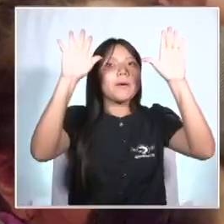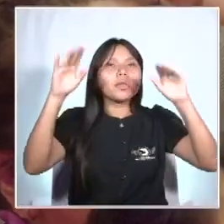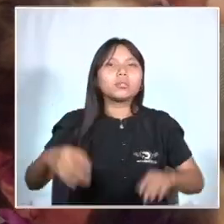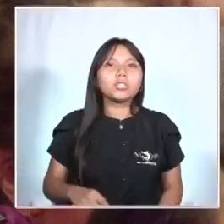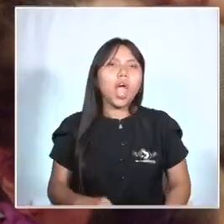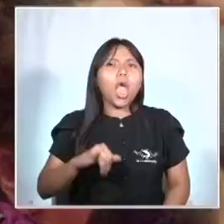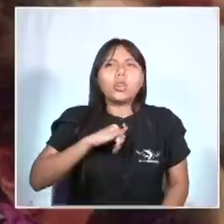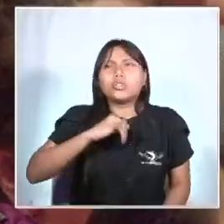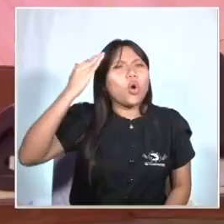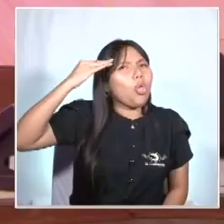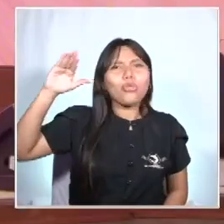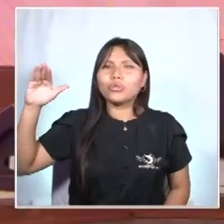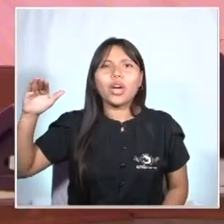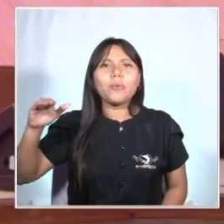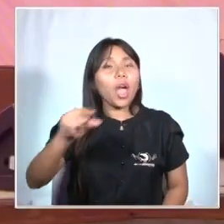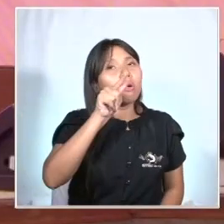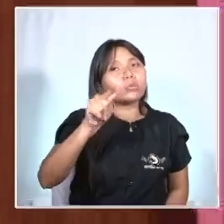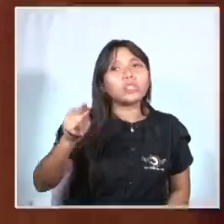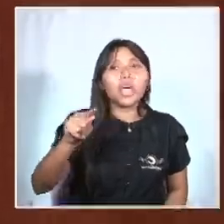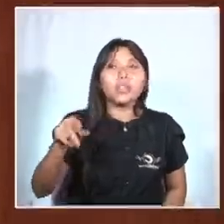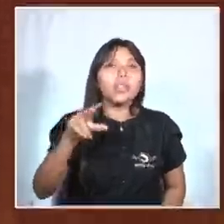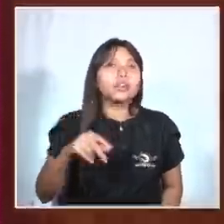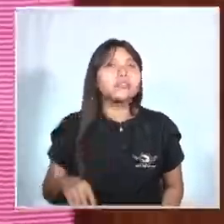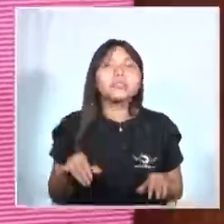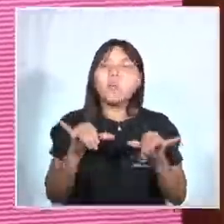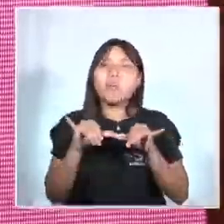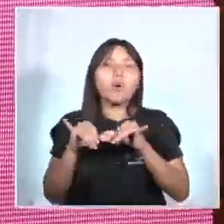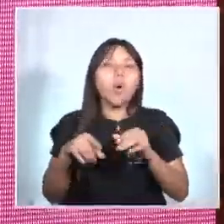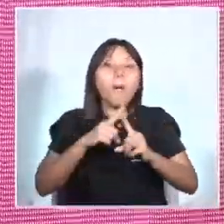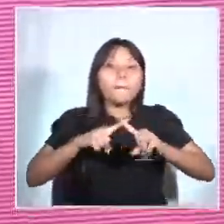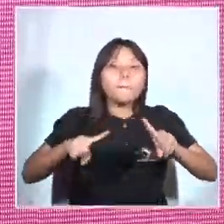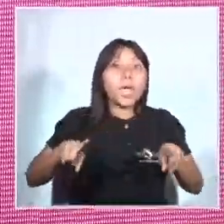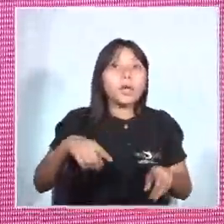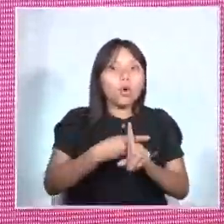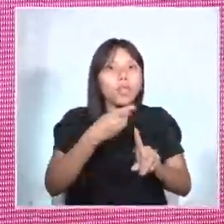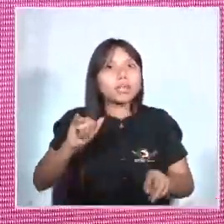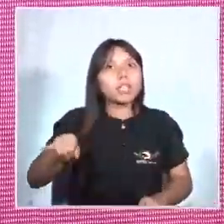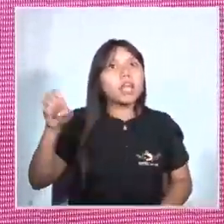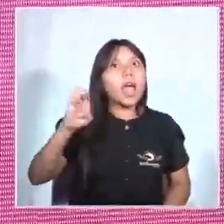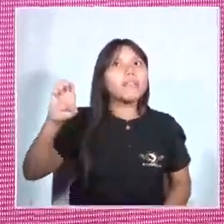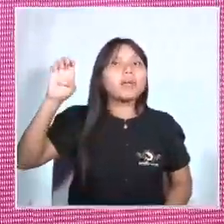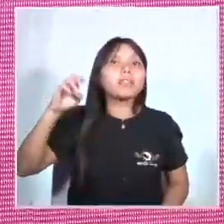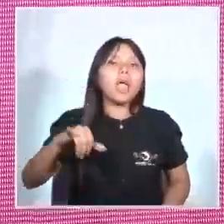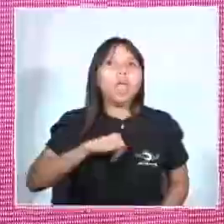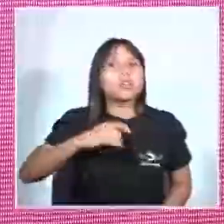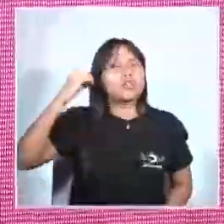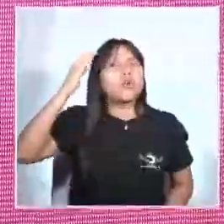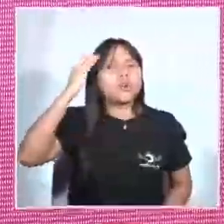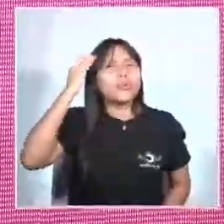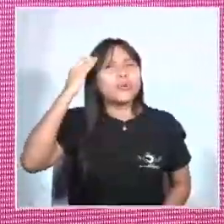Yo no lo sabía, ustedes tampoco, pero desde la eternidad ya yo conocía a la pastora